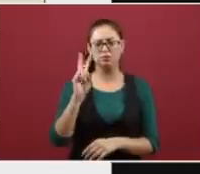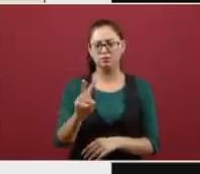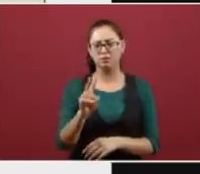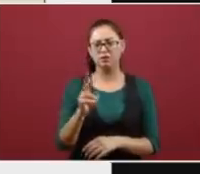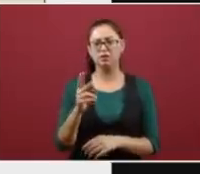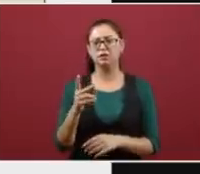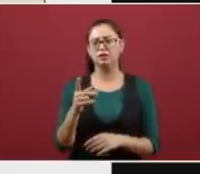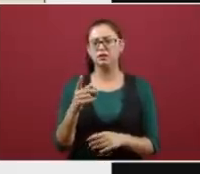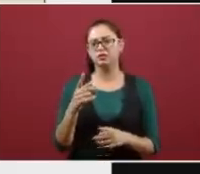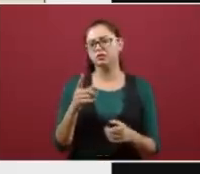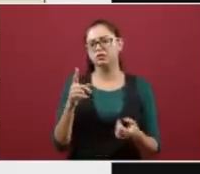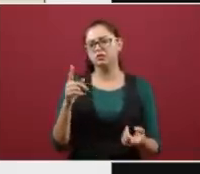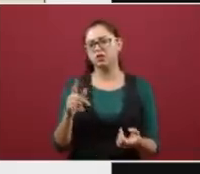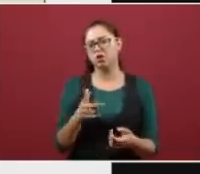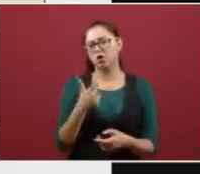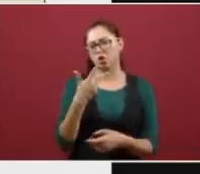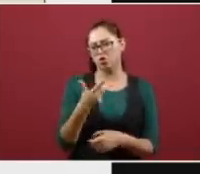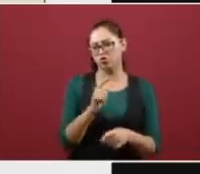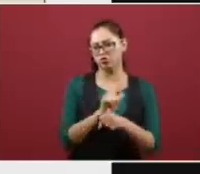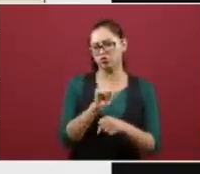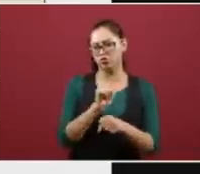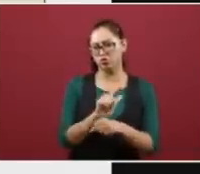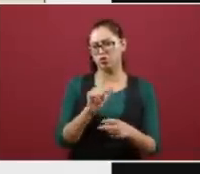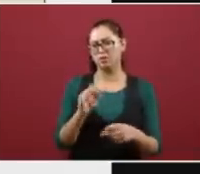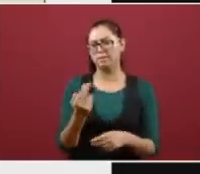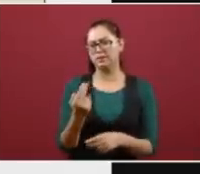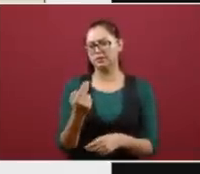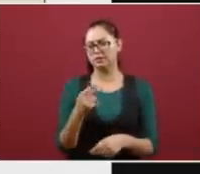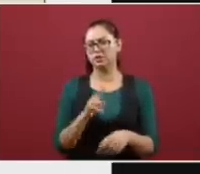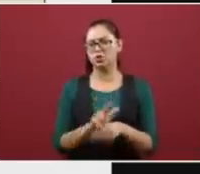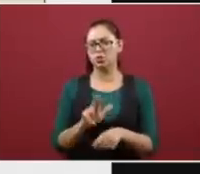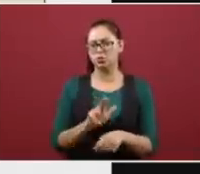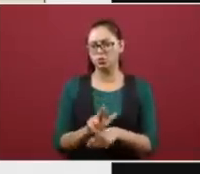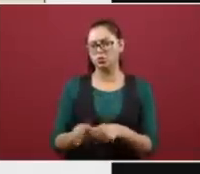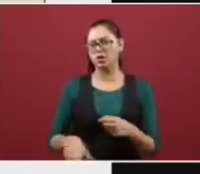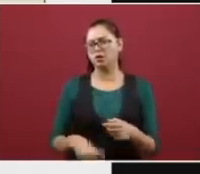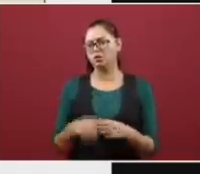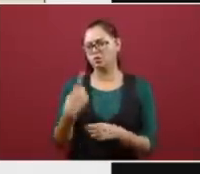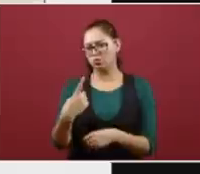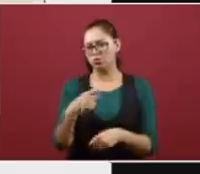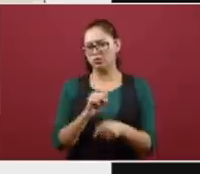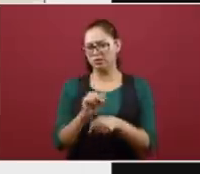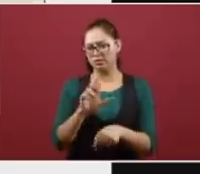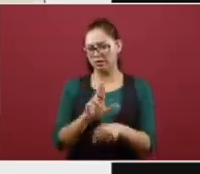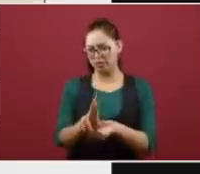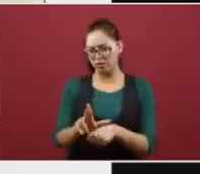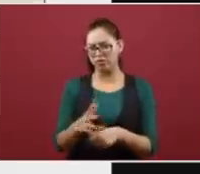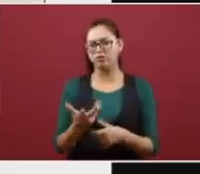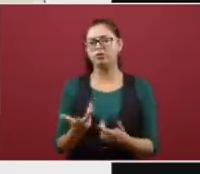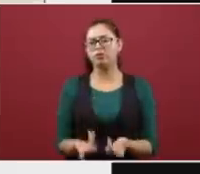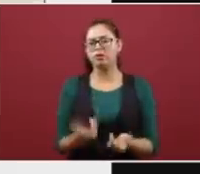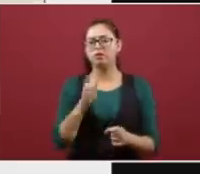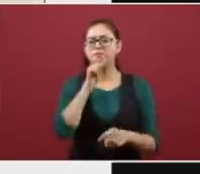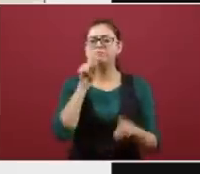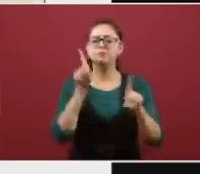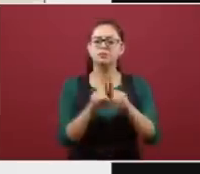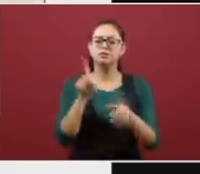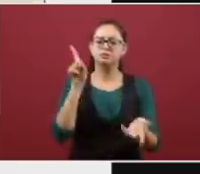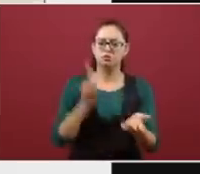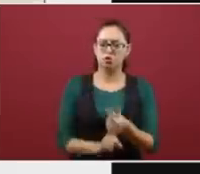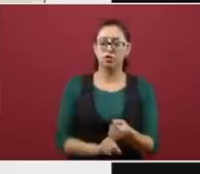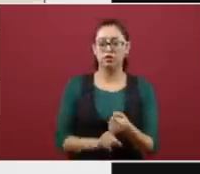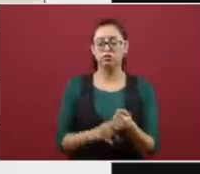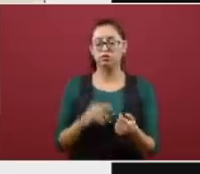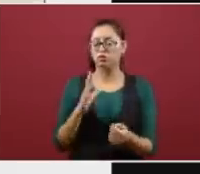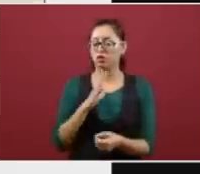nacionalidades guatemaltecos hondureños el salvador también había personas armas largas